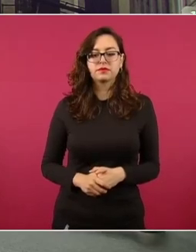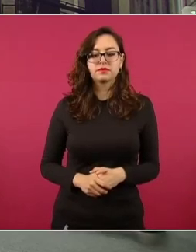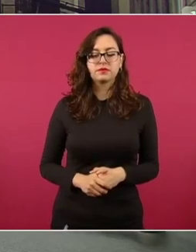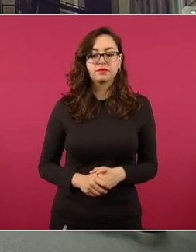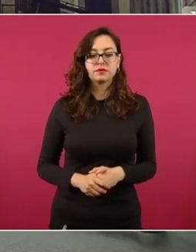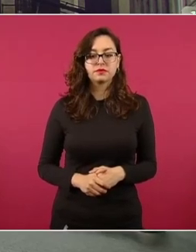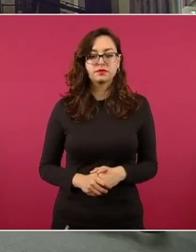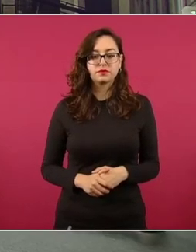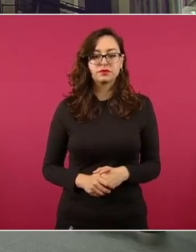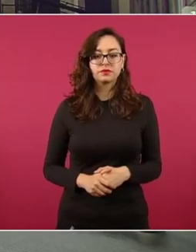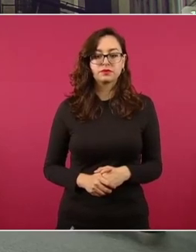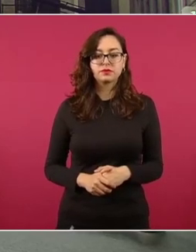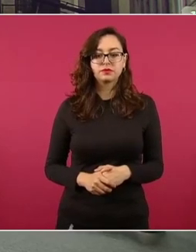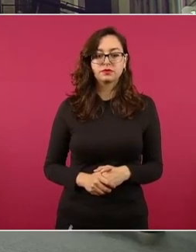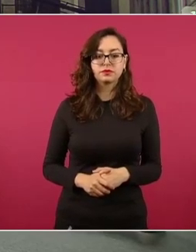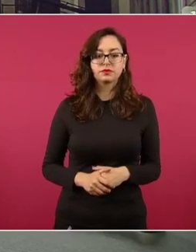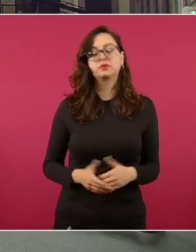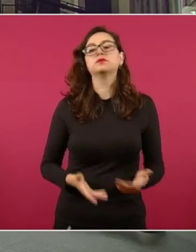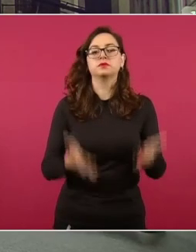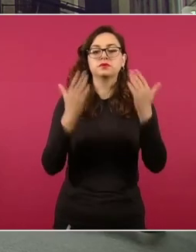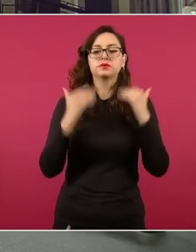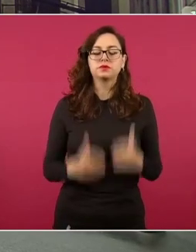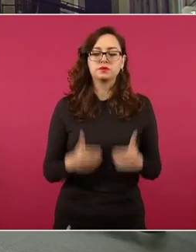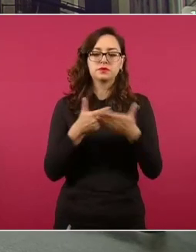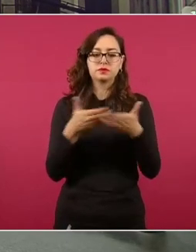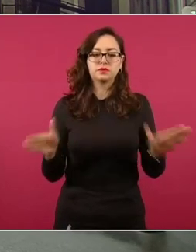Bueno, vamos a la siguiente.